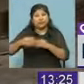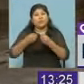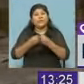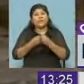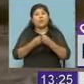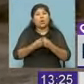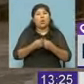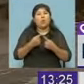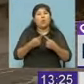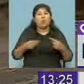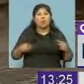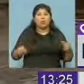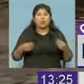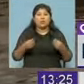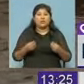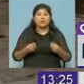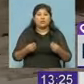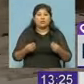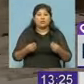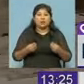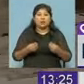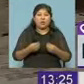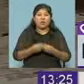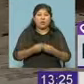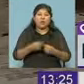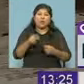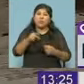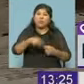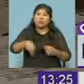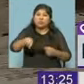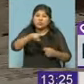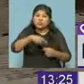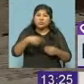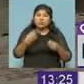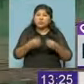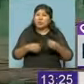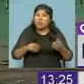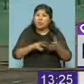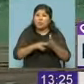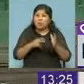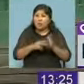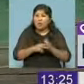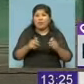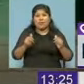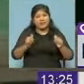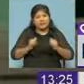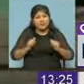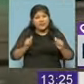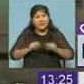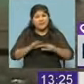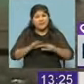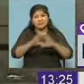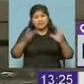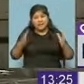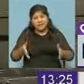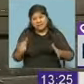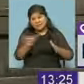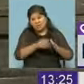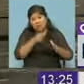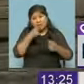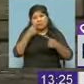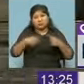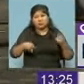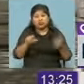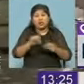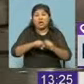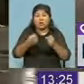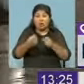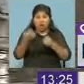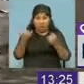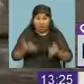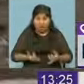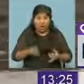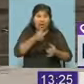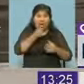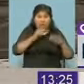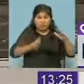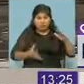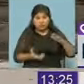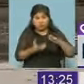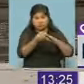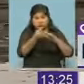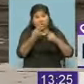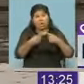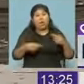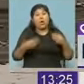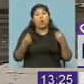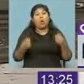cuanto a mobiliario hubo daños también también hubo daños muy todo todo muy mojado todo muy realmente quedó todo